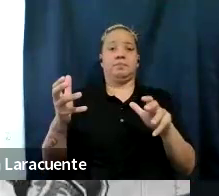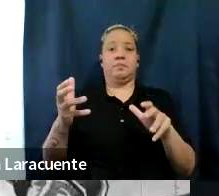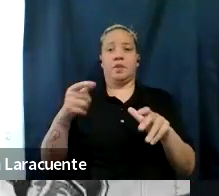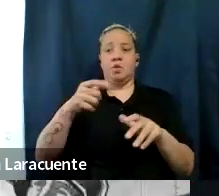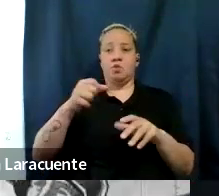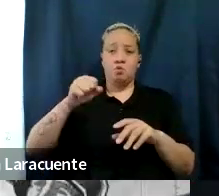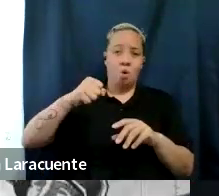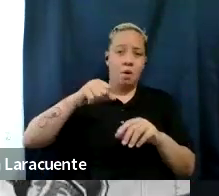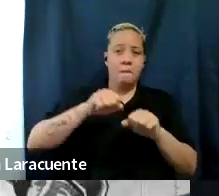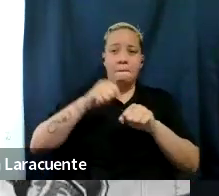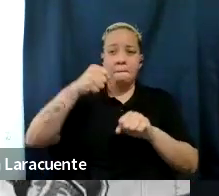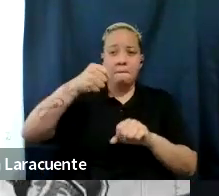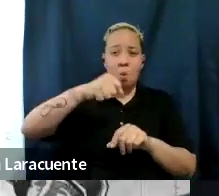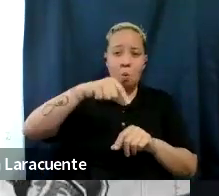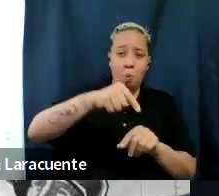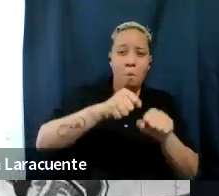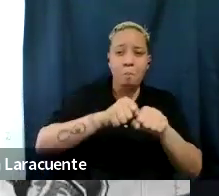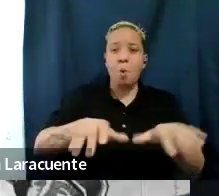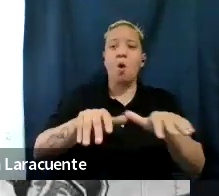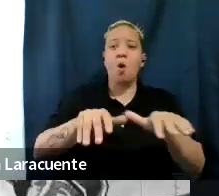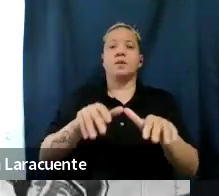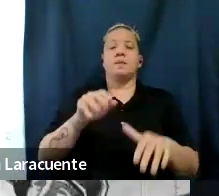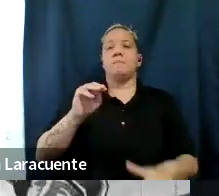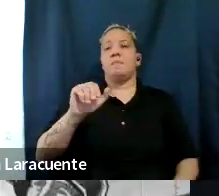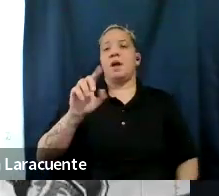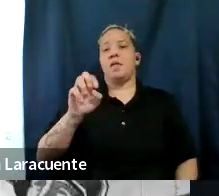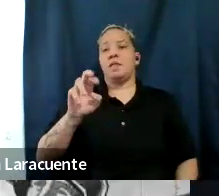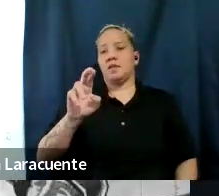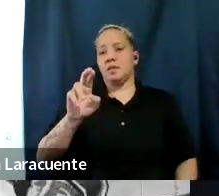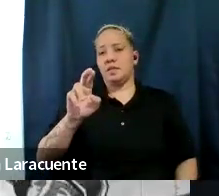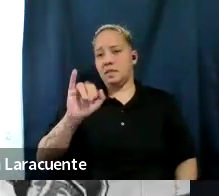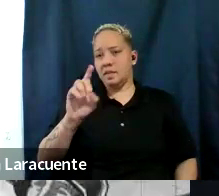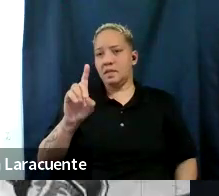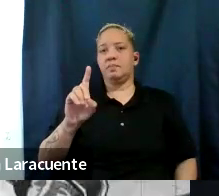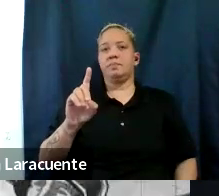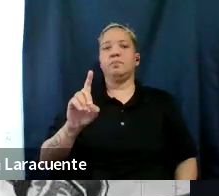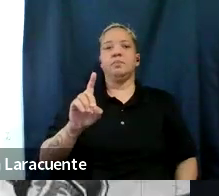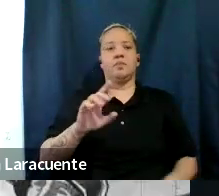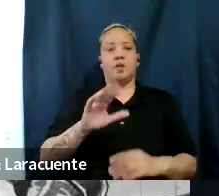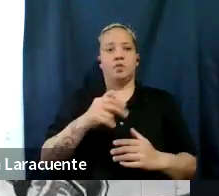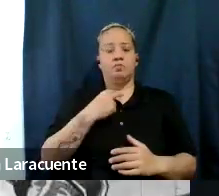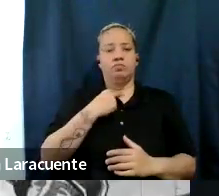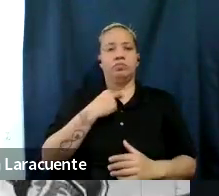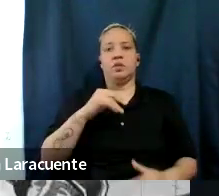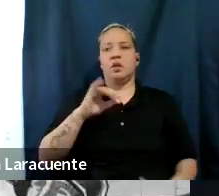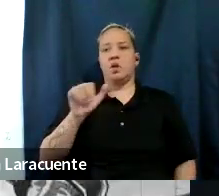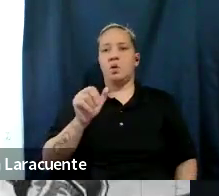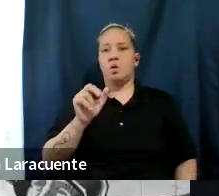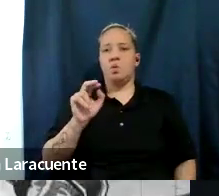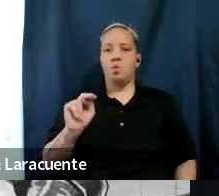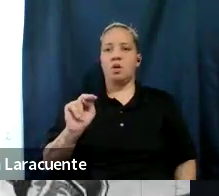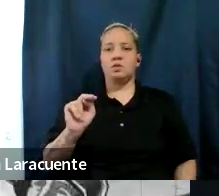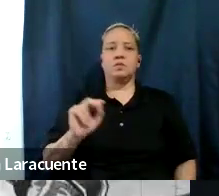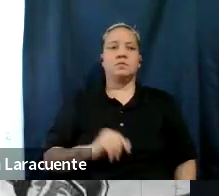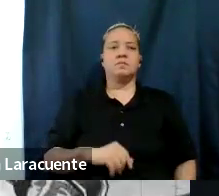de Madrid, todo este caos le coge a Juan Ramón Jiménez en Madrid.